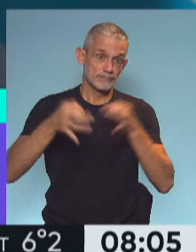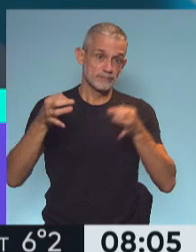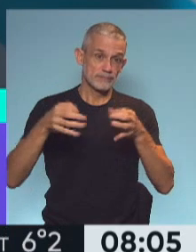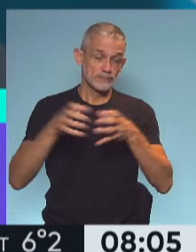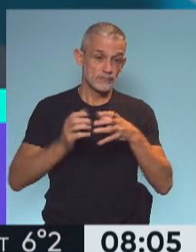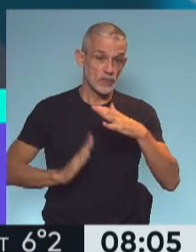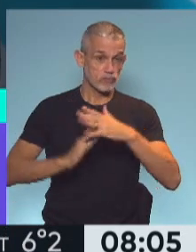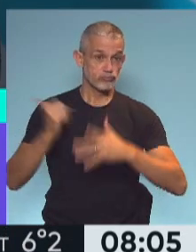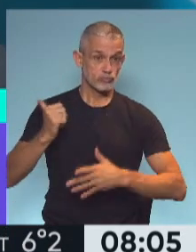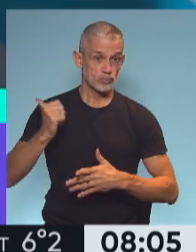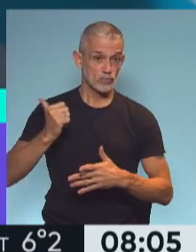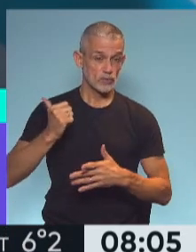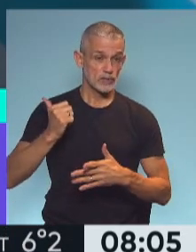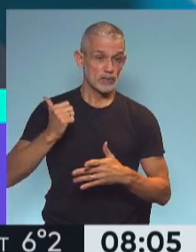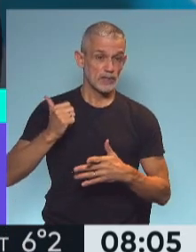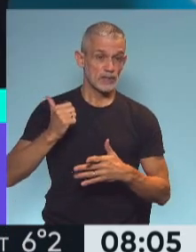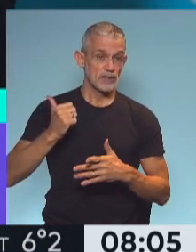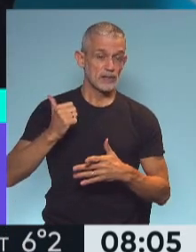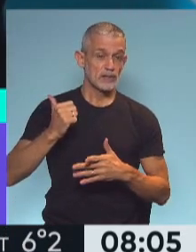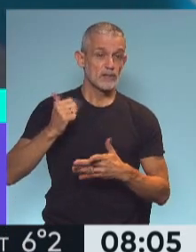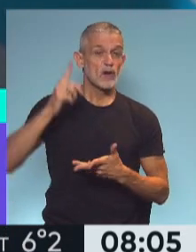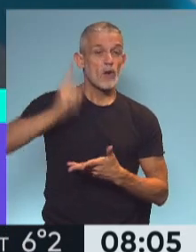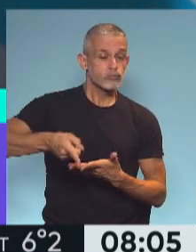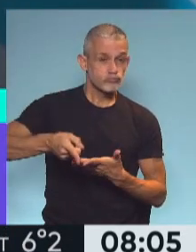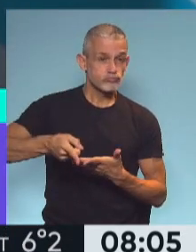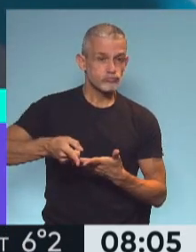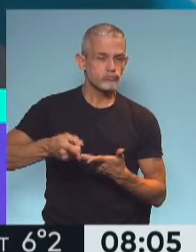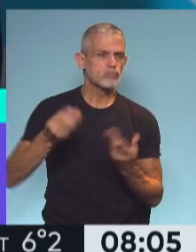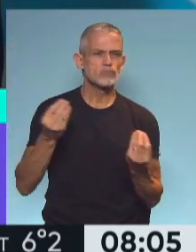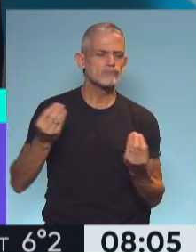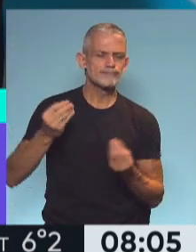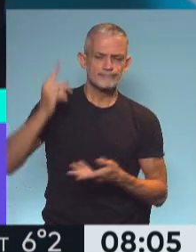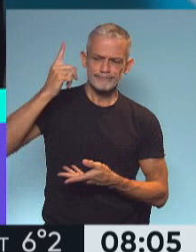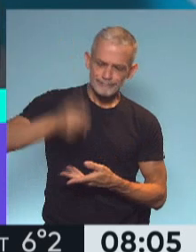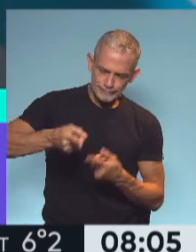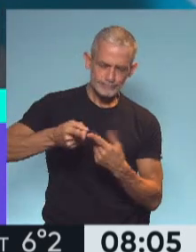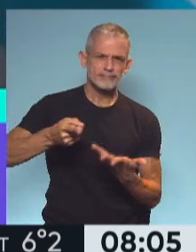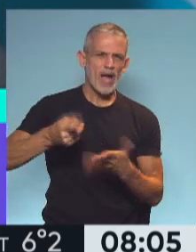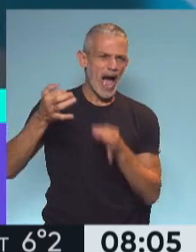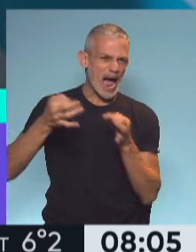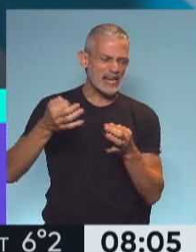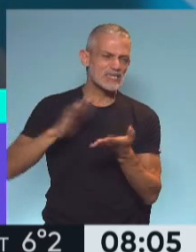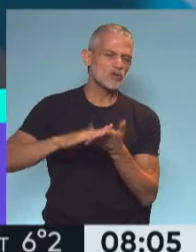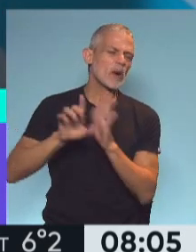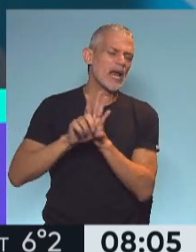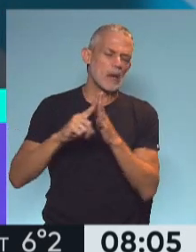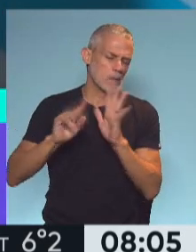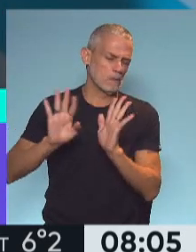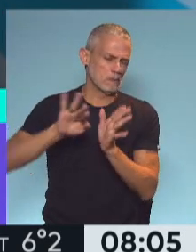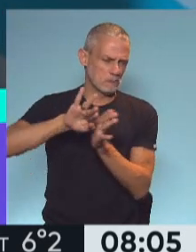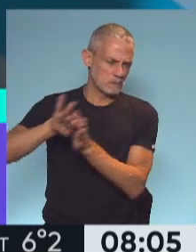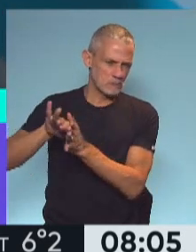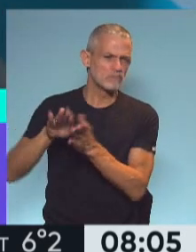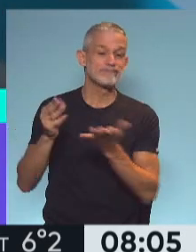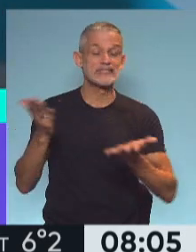en las últimas horas de la Corte Suprema de Justicia de la Nación, que más que un fallo para analizar desde lo jurídico, es